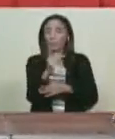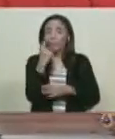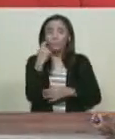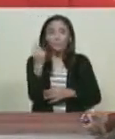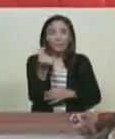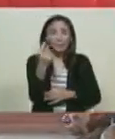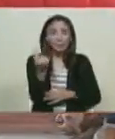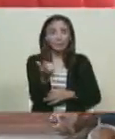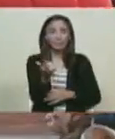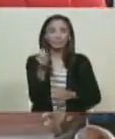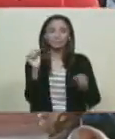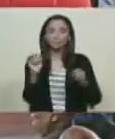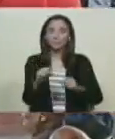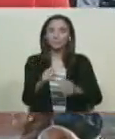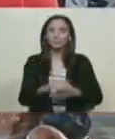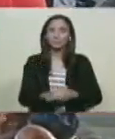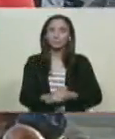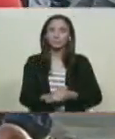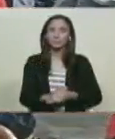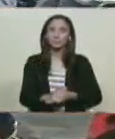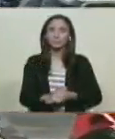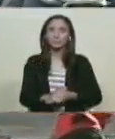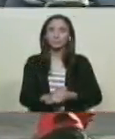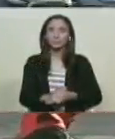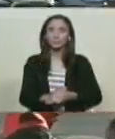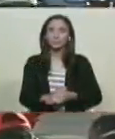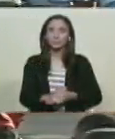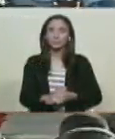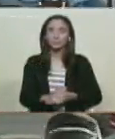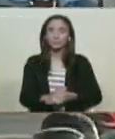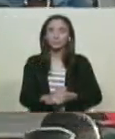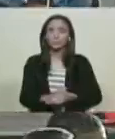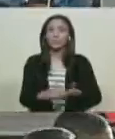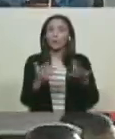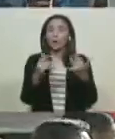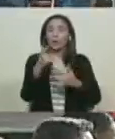Ponernos las pilas. Ah, Búho, ponte las pilas, Búho.